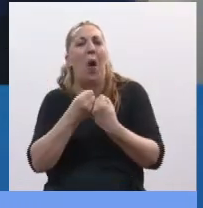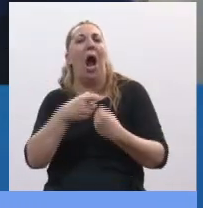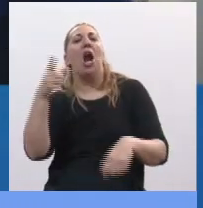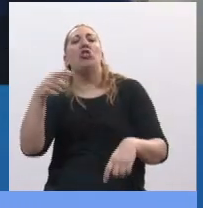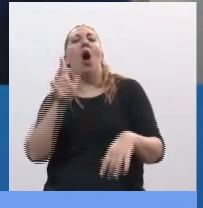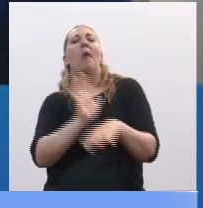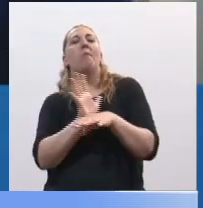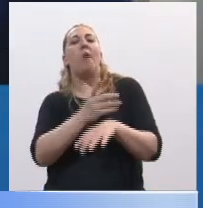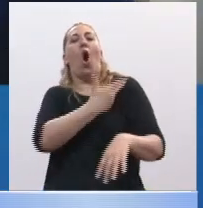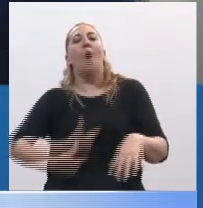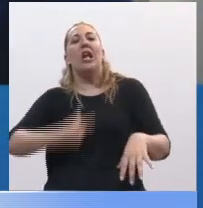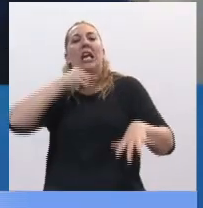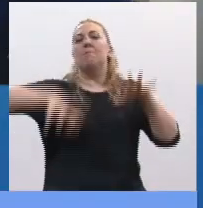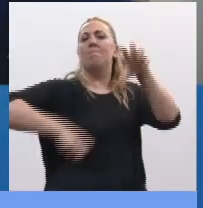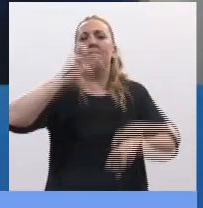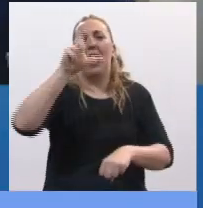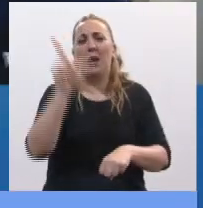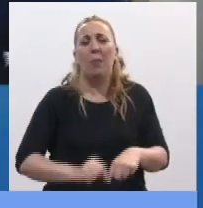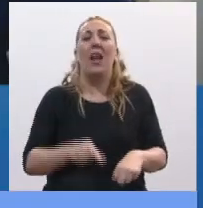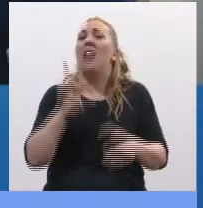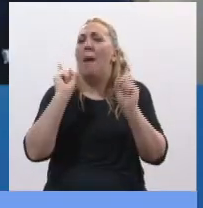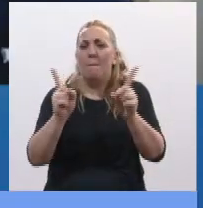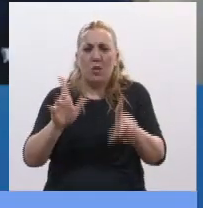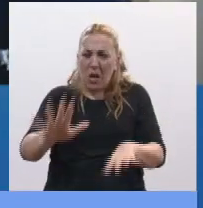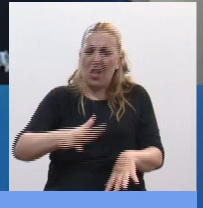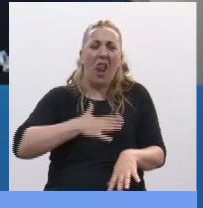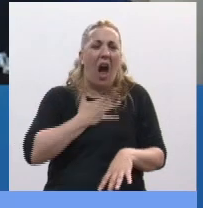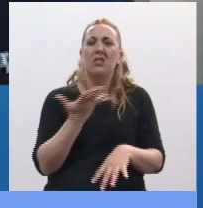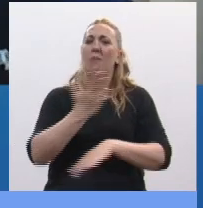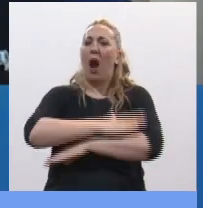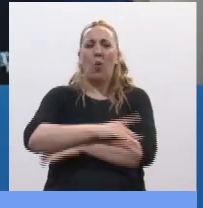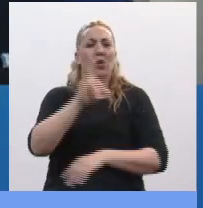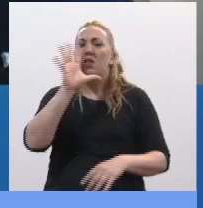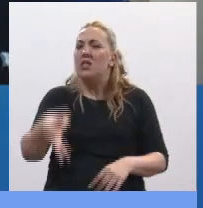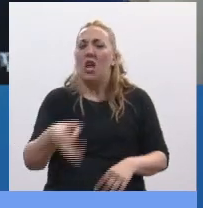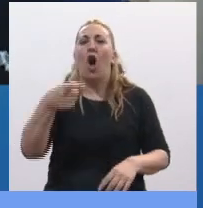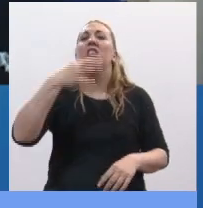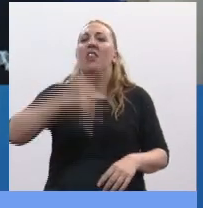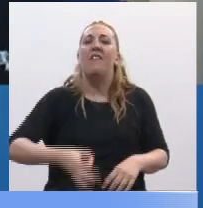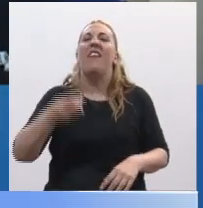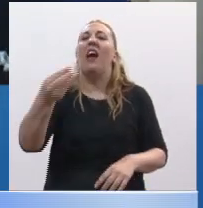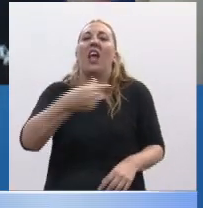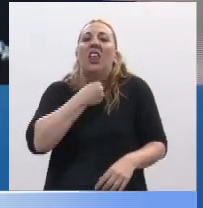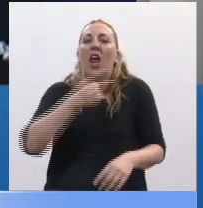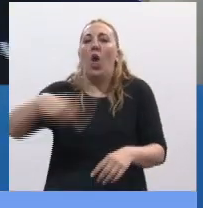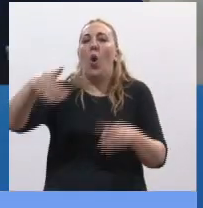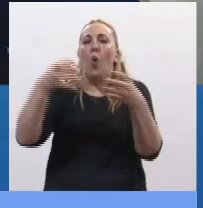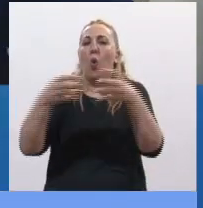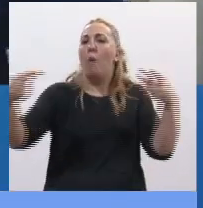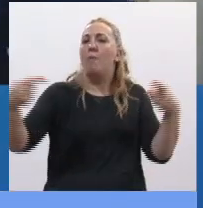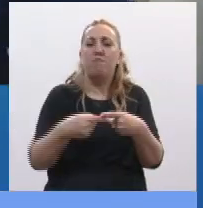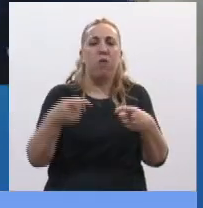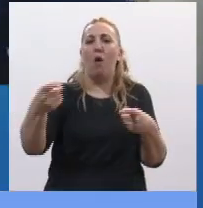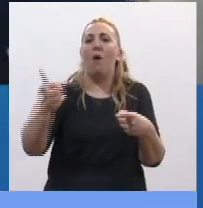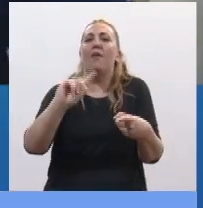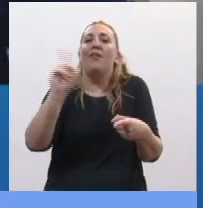por la República. Y esa es la lamentable conducta que demuestra cabalmente las verdaderas intenciones de la oposición. Y